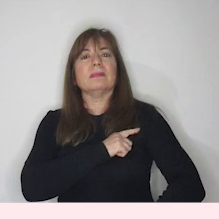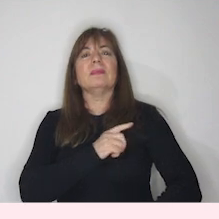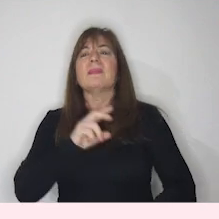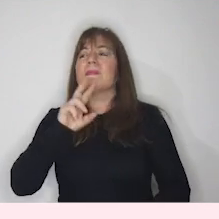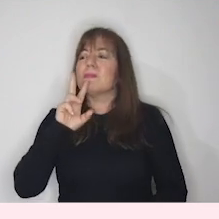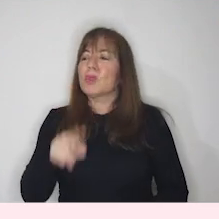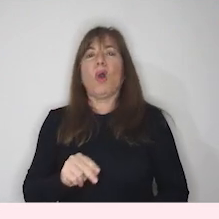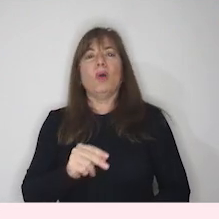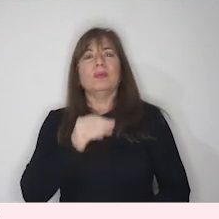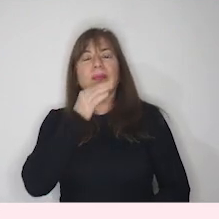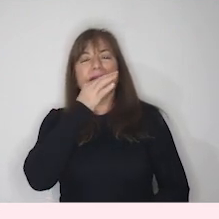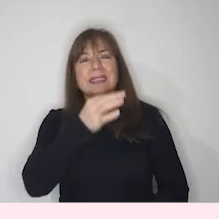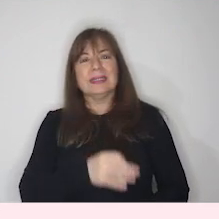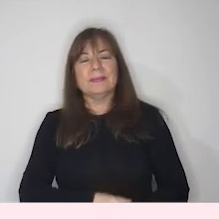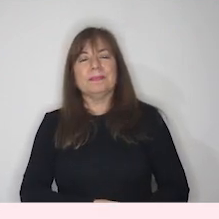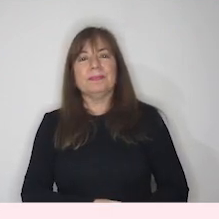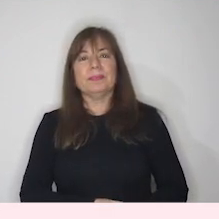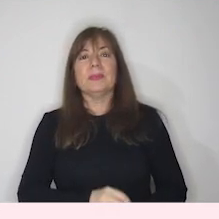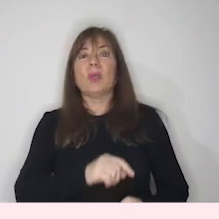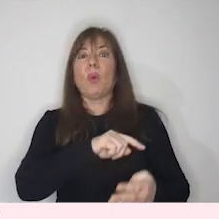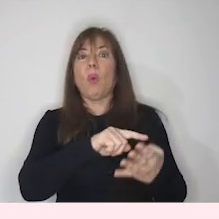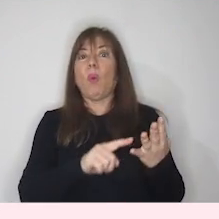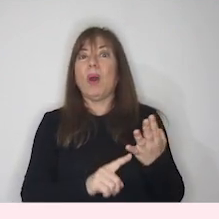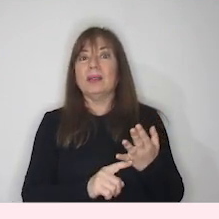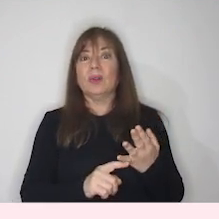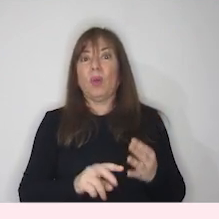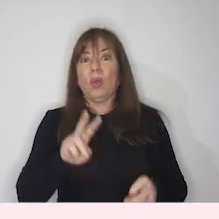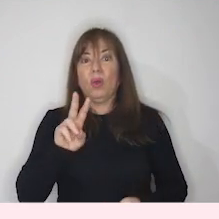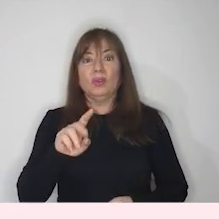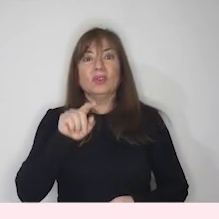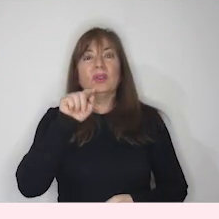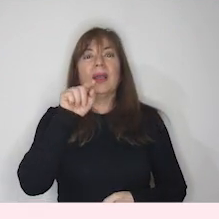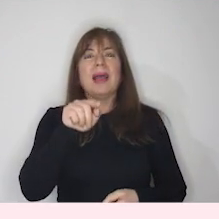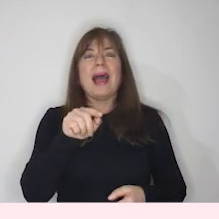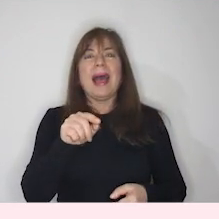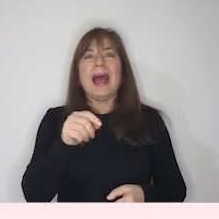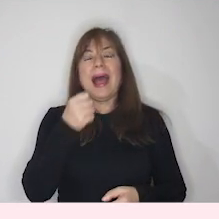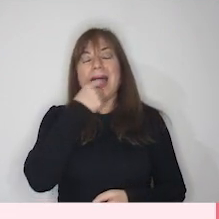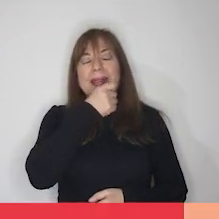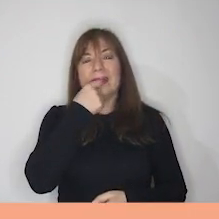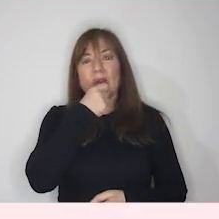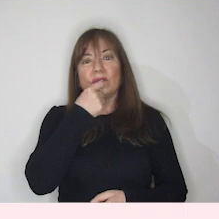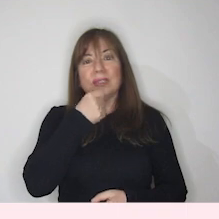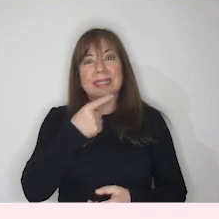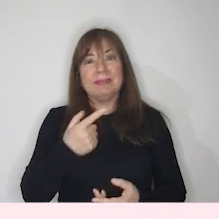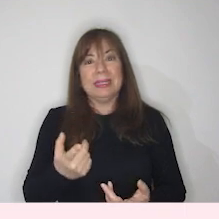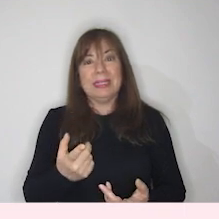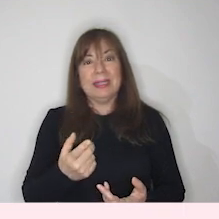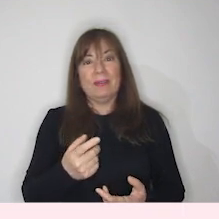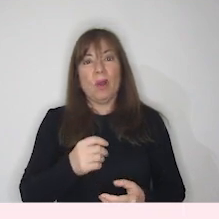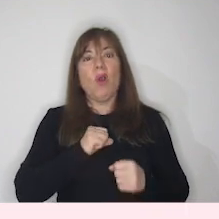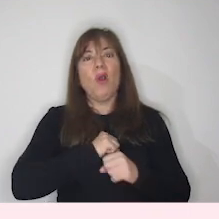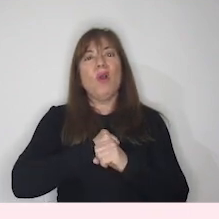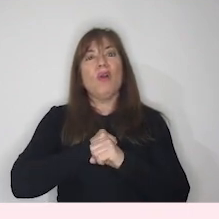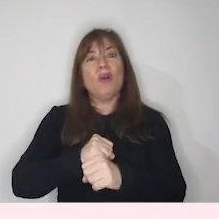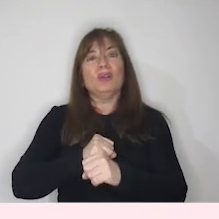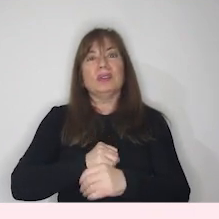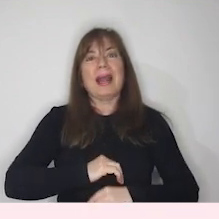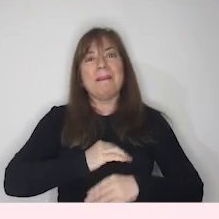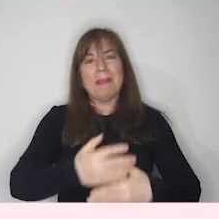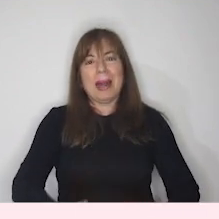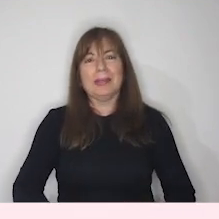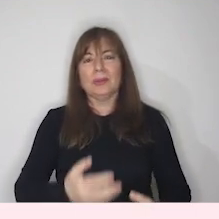les agradan, sin embargo siempre tienes el poder contigo mismo de decir no. 4.2. Anticonceptivos